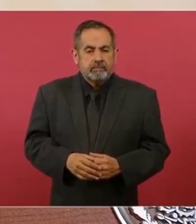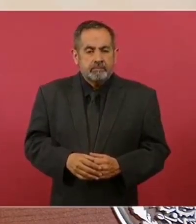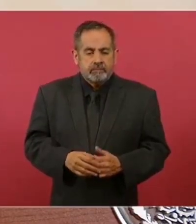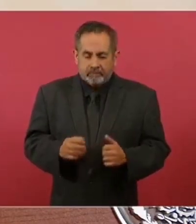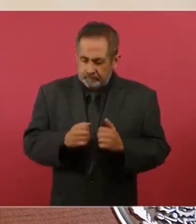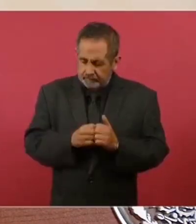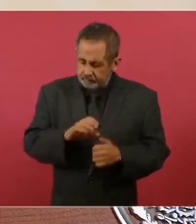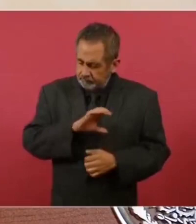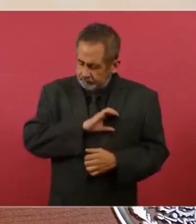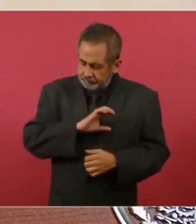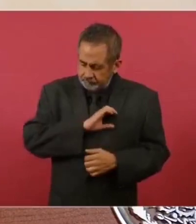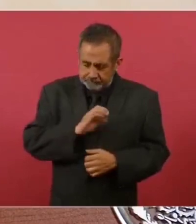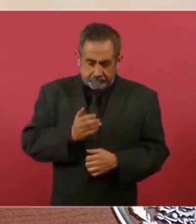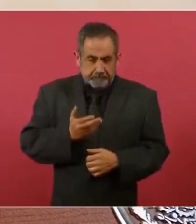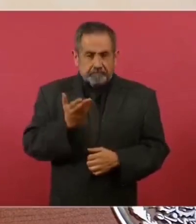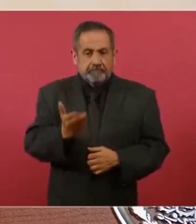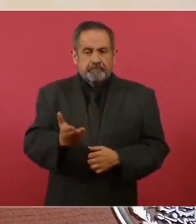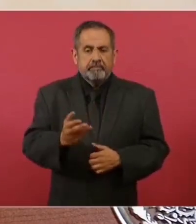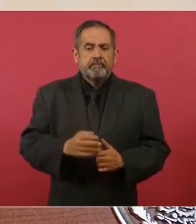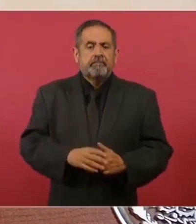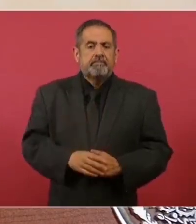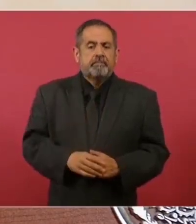afectuosa que no